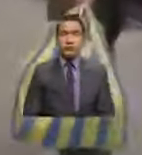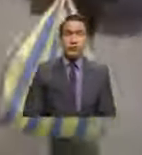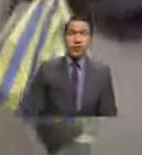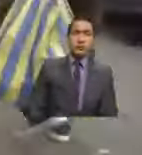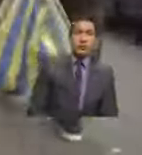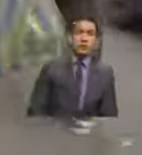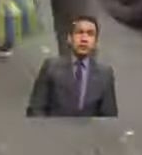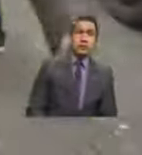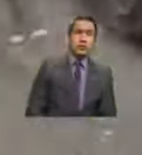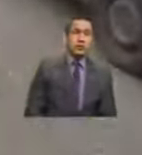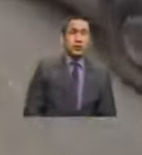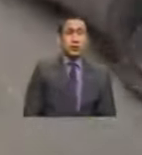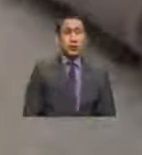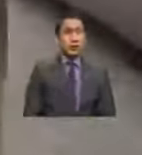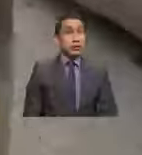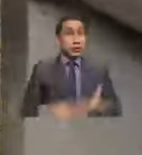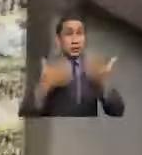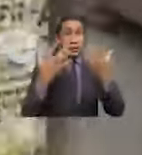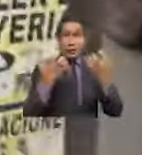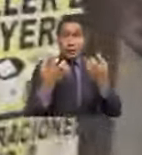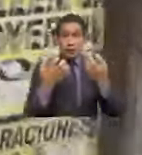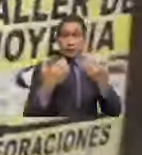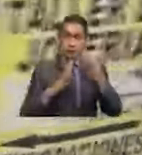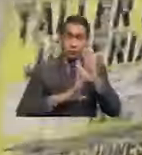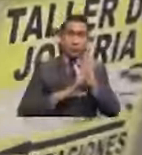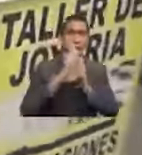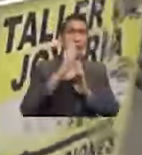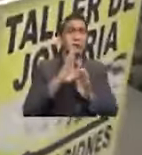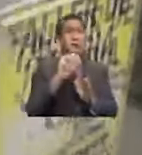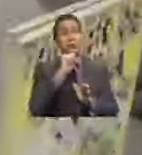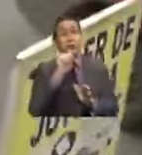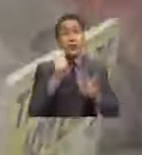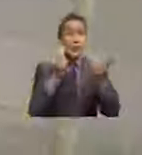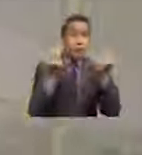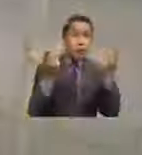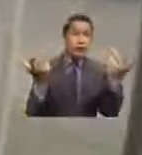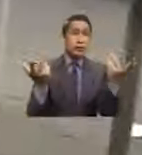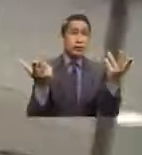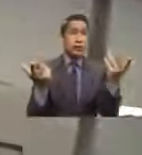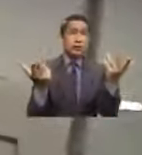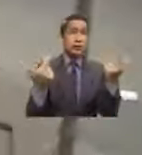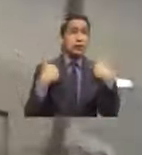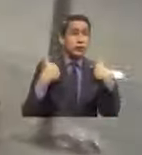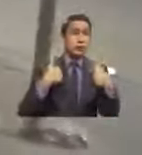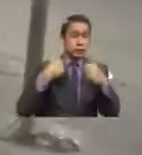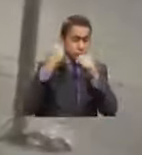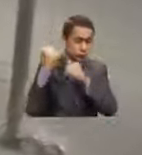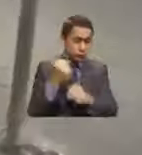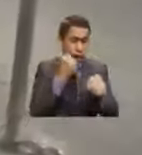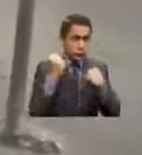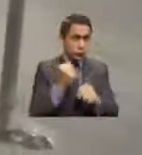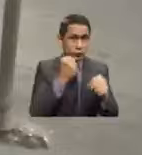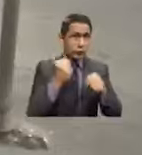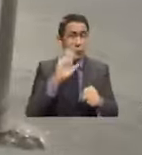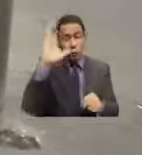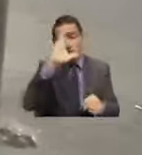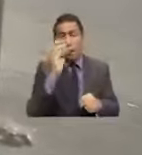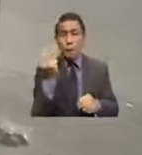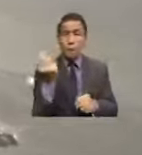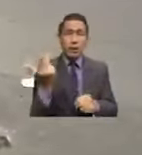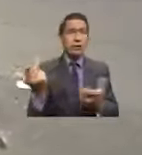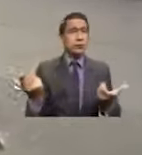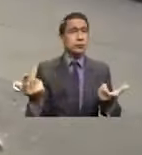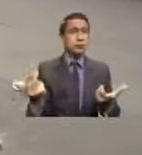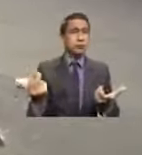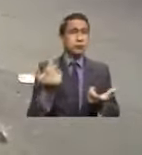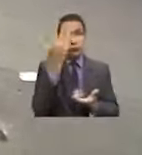Uno también quiere salir adelante, pero no se busca la moneda de una persona. Pero yo no ando con mi escobita, ando cojo barro, me gano mi moneda, la voluntad. Buenos